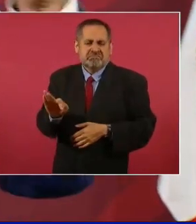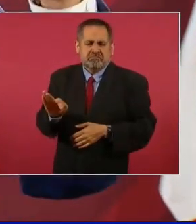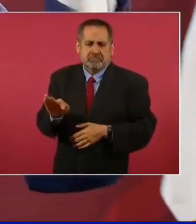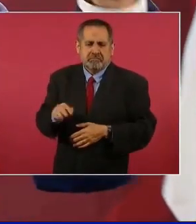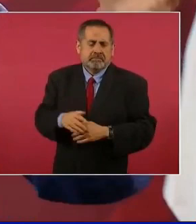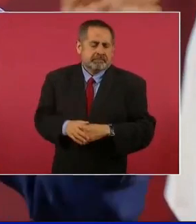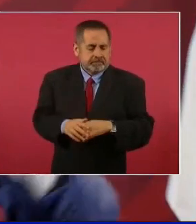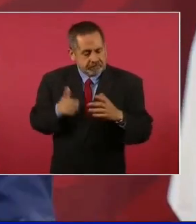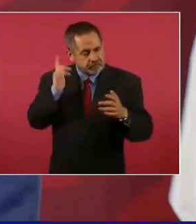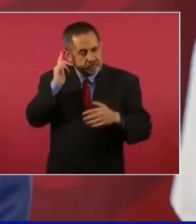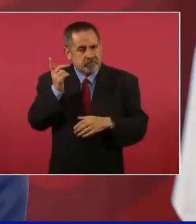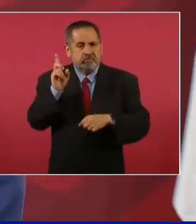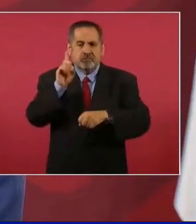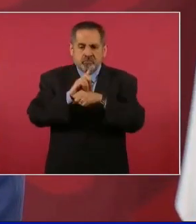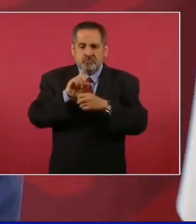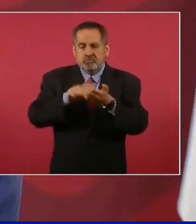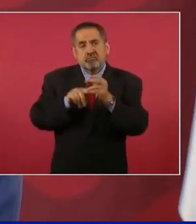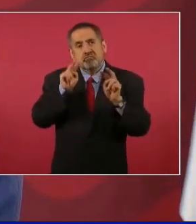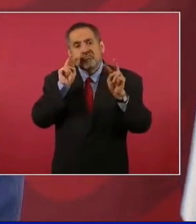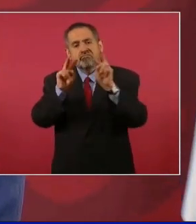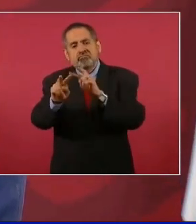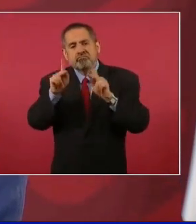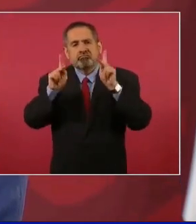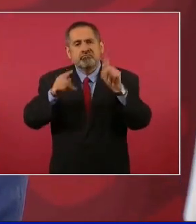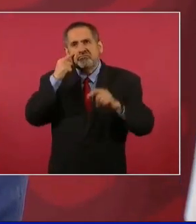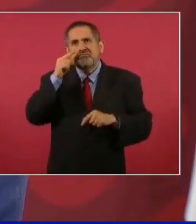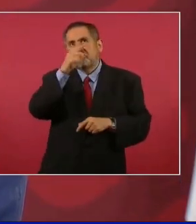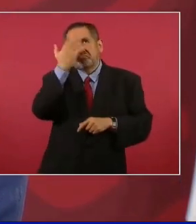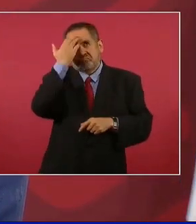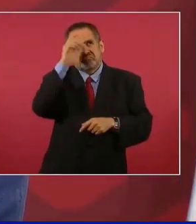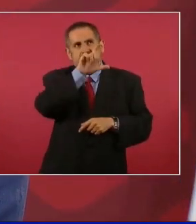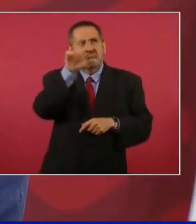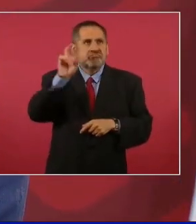Ojalá y un día podamos visitarla.